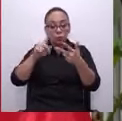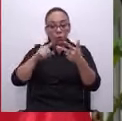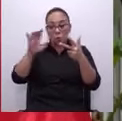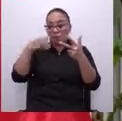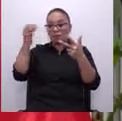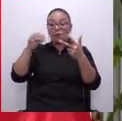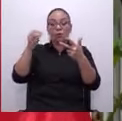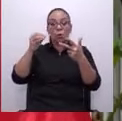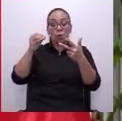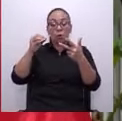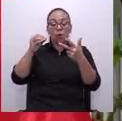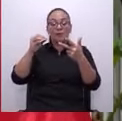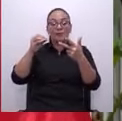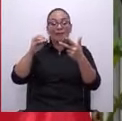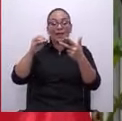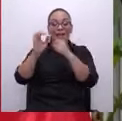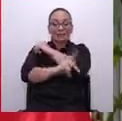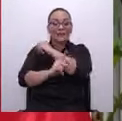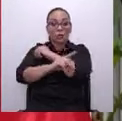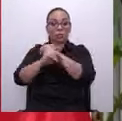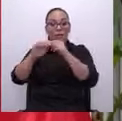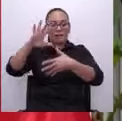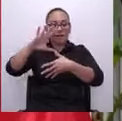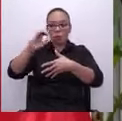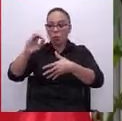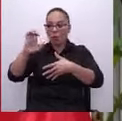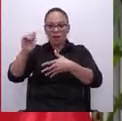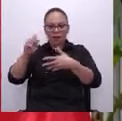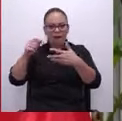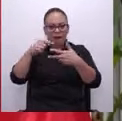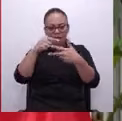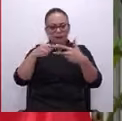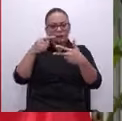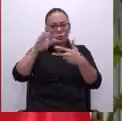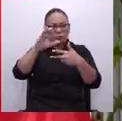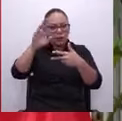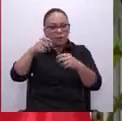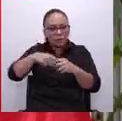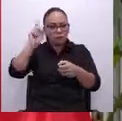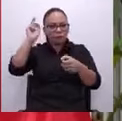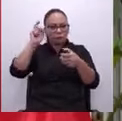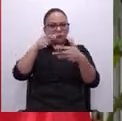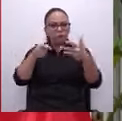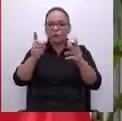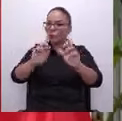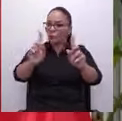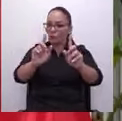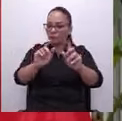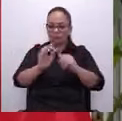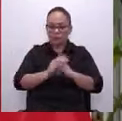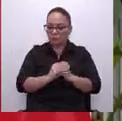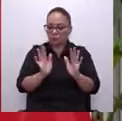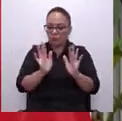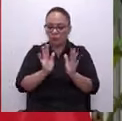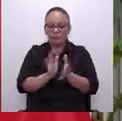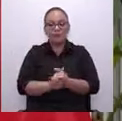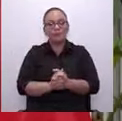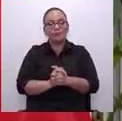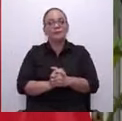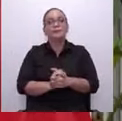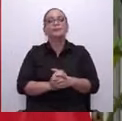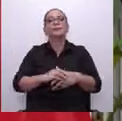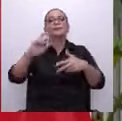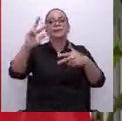Estados Americanos, porque eso no tiene sentido. Número tres. Venga,